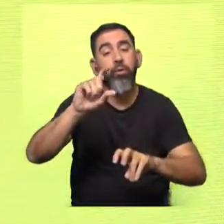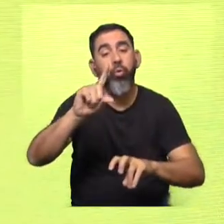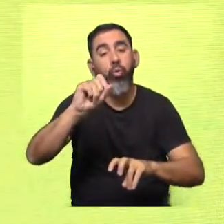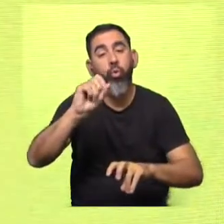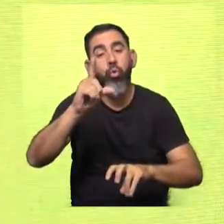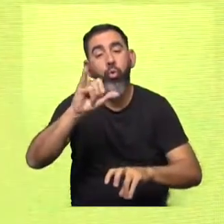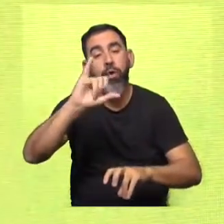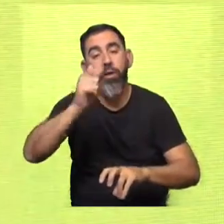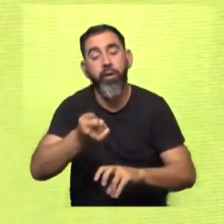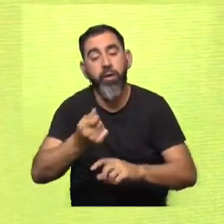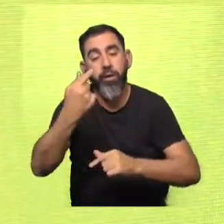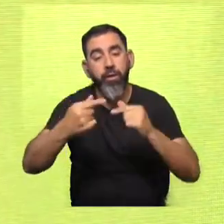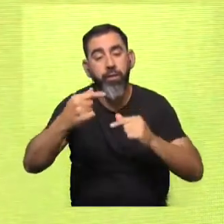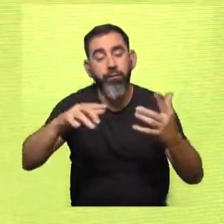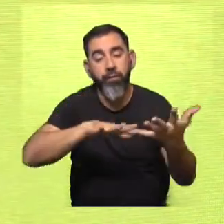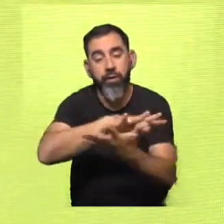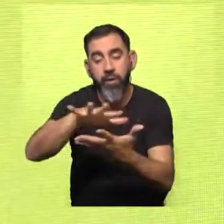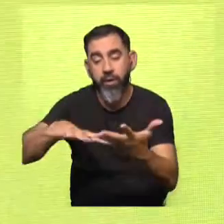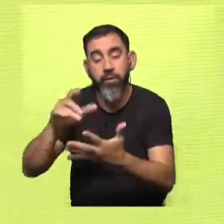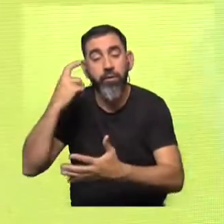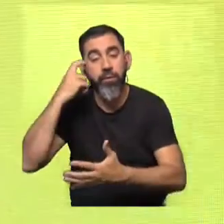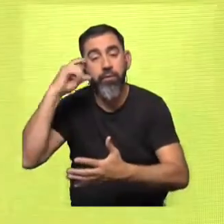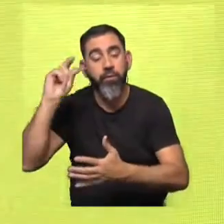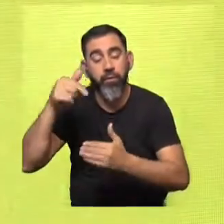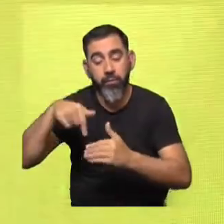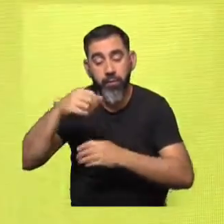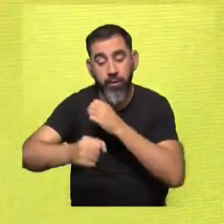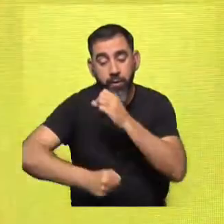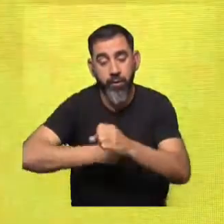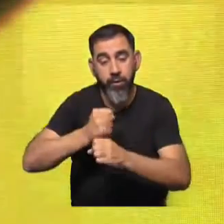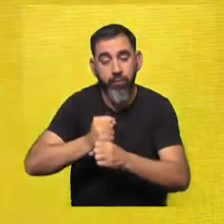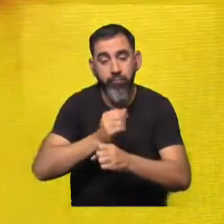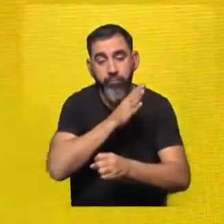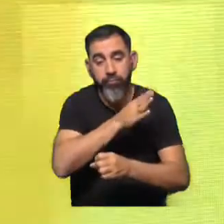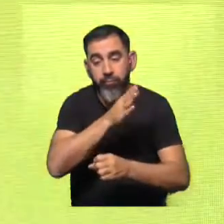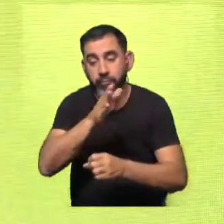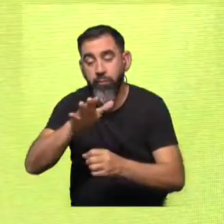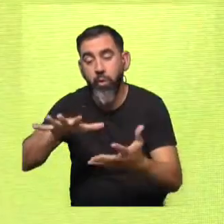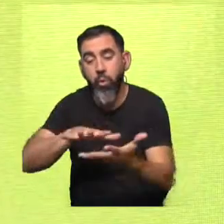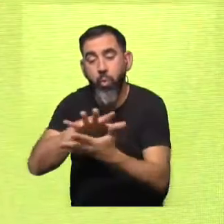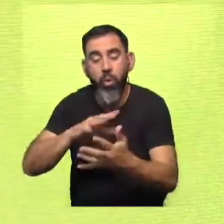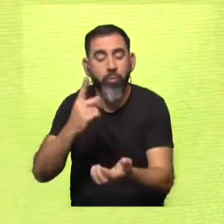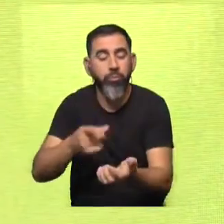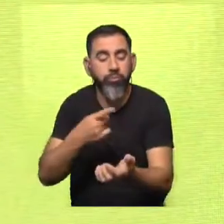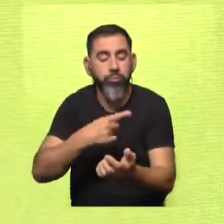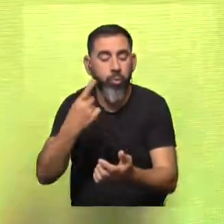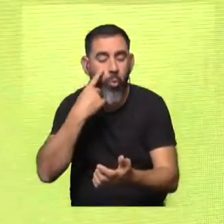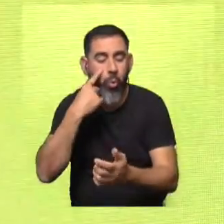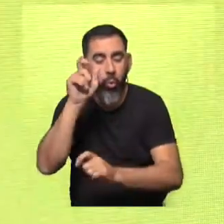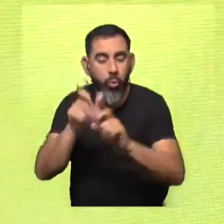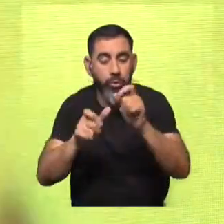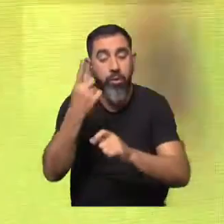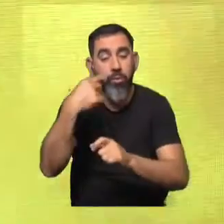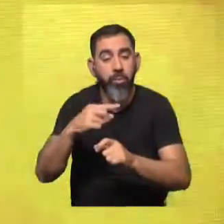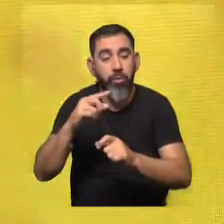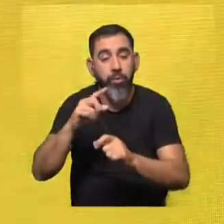lugares. Y en esta idea que arrancamos a principio de año de ir recorriendo lugares muy cotidianos, muy familiares, pero mirándolos